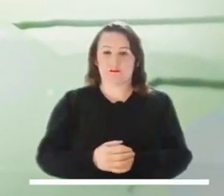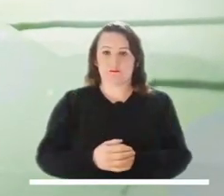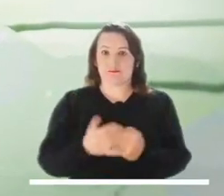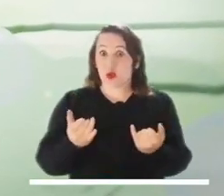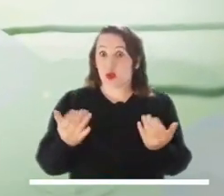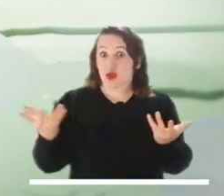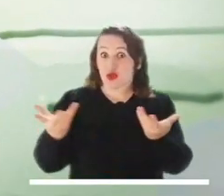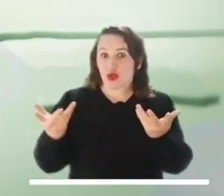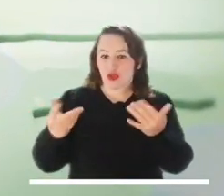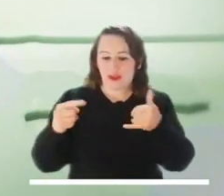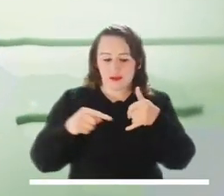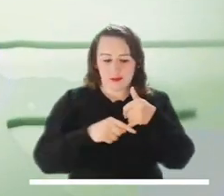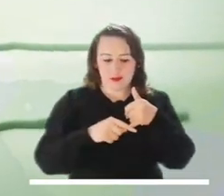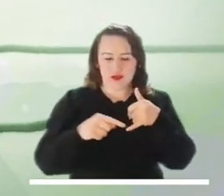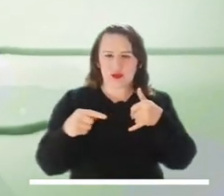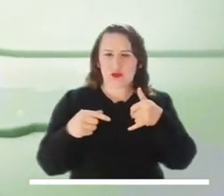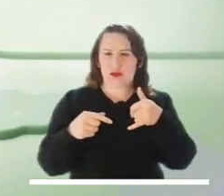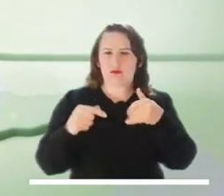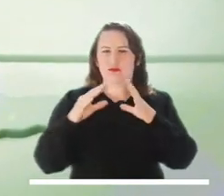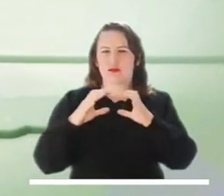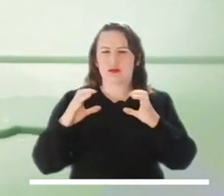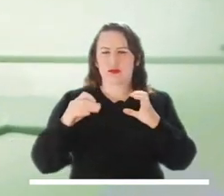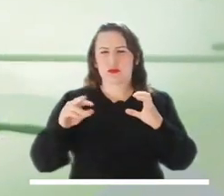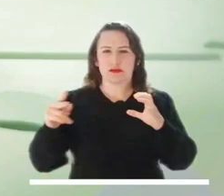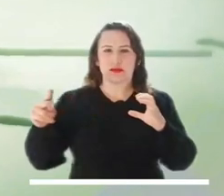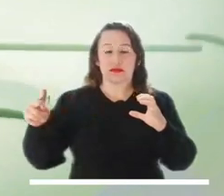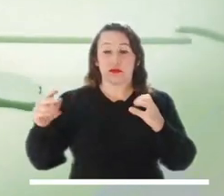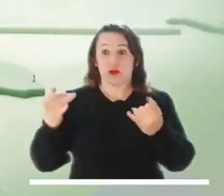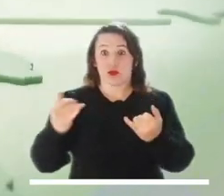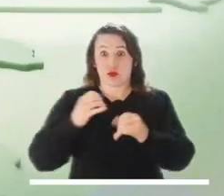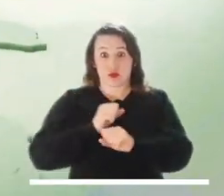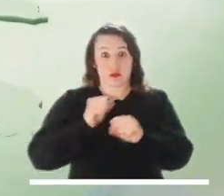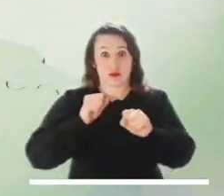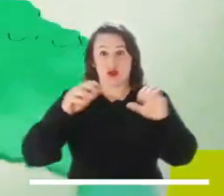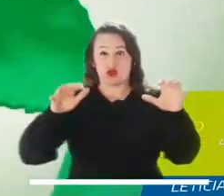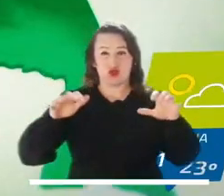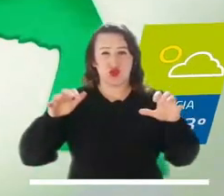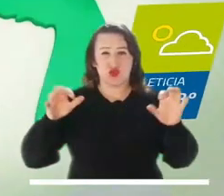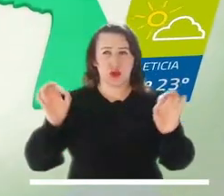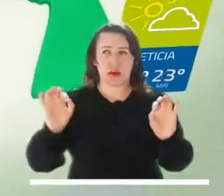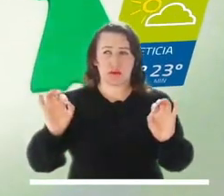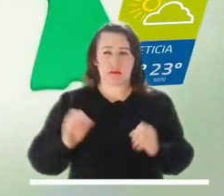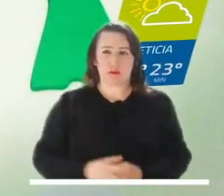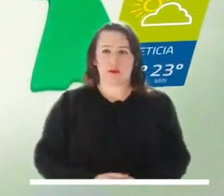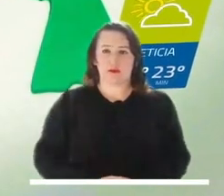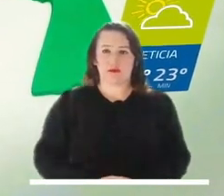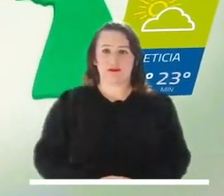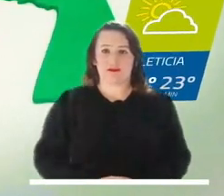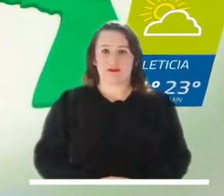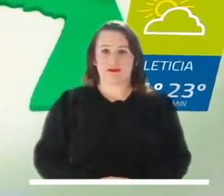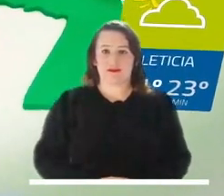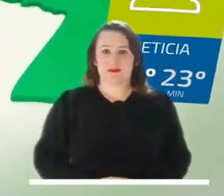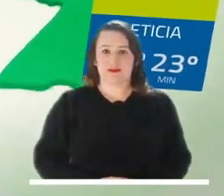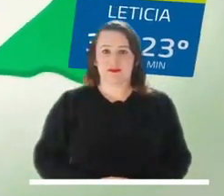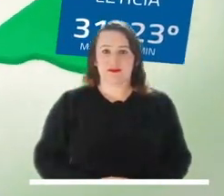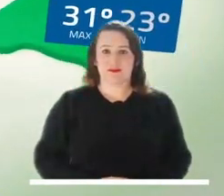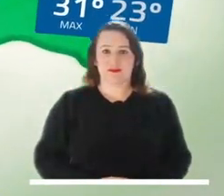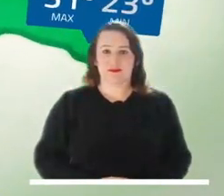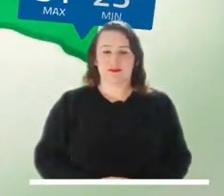día. Visitemos ahora la Amazonía, que promete nubosidad variable y una mañana sin lluvias